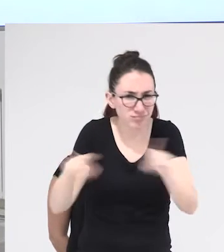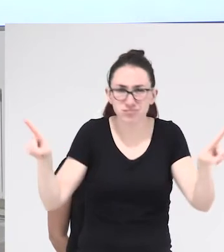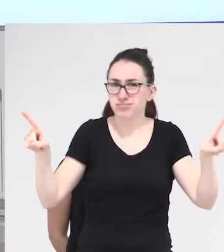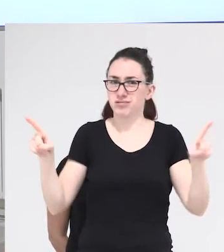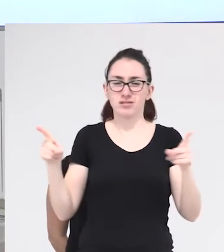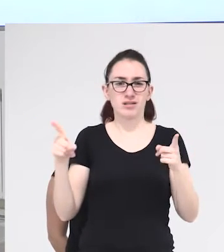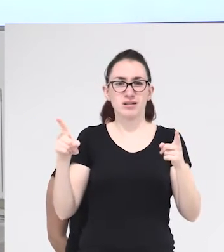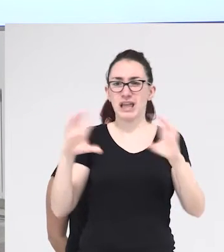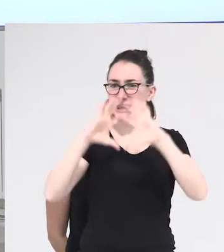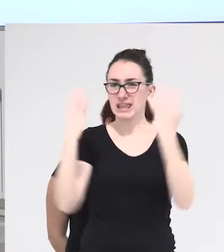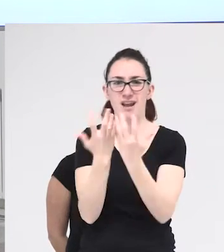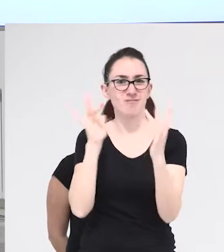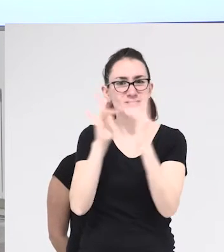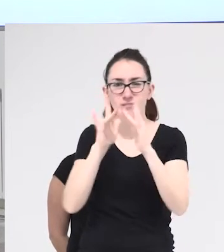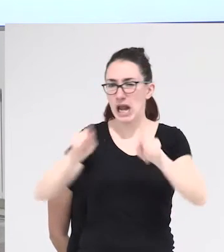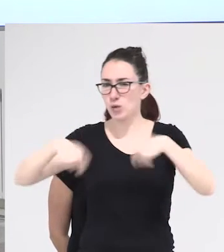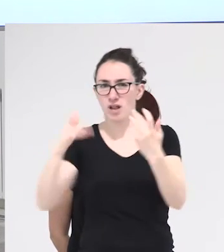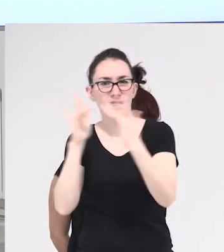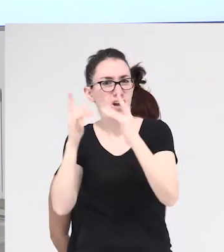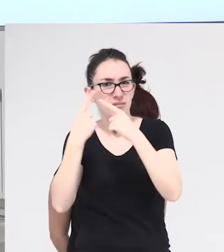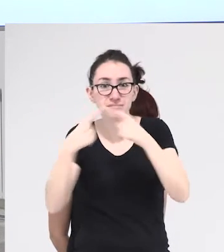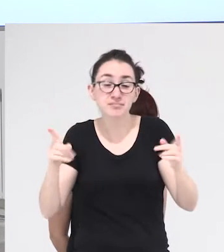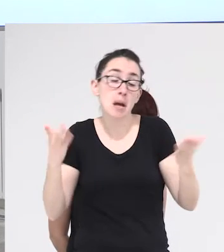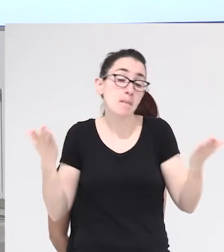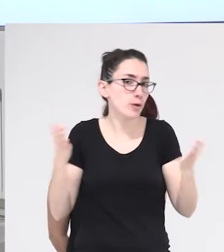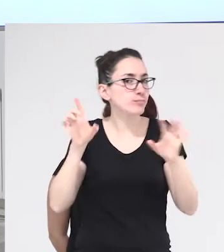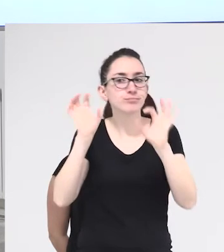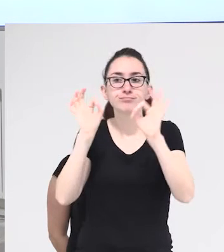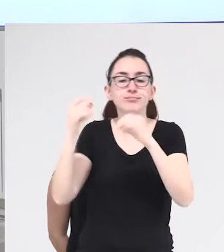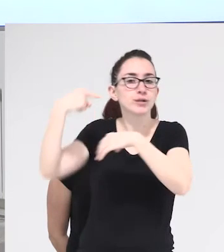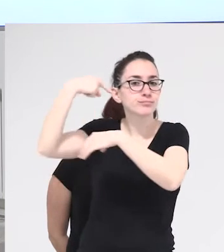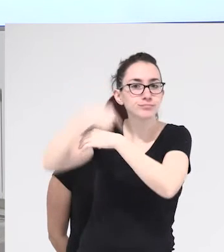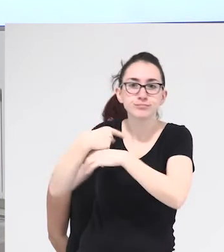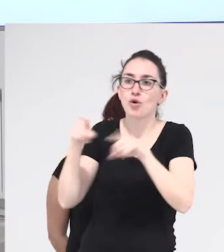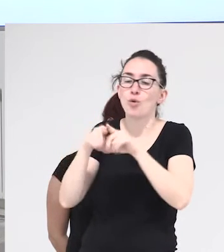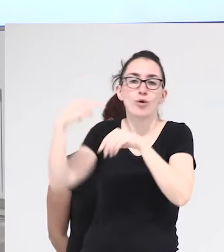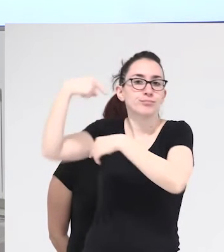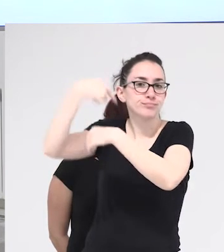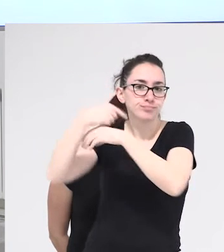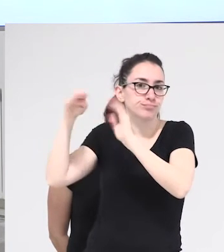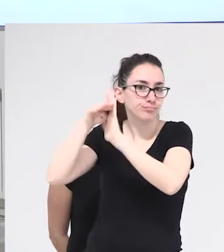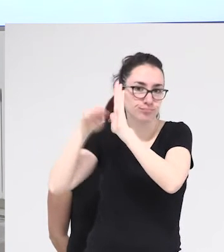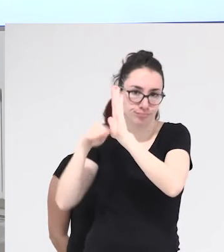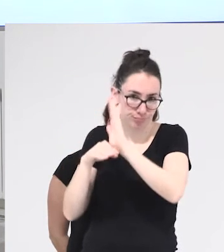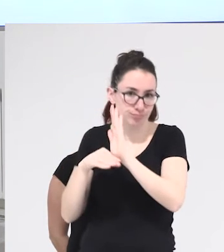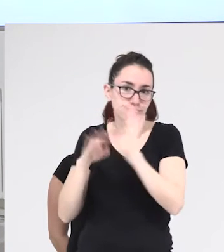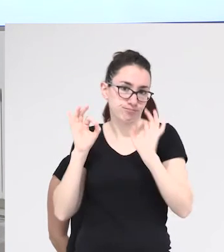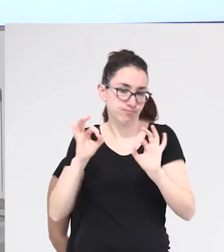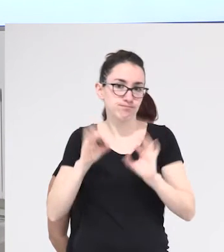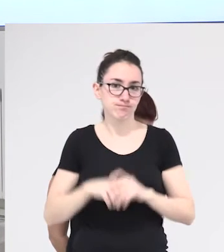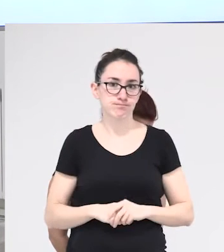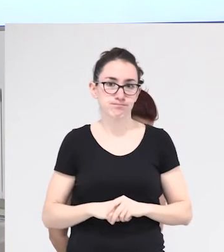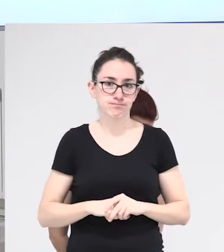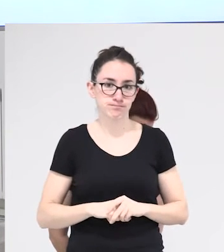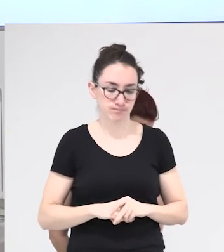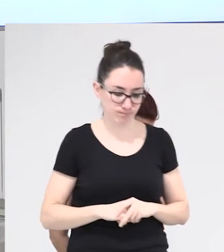relación con la tierra, con la naturaleza, en fin, pero esto siempre se convierte en el estándar, ¿no? En el estándar